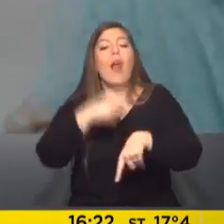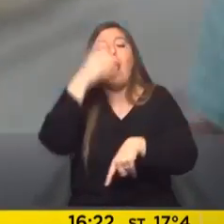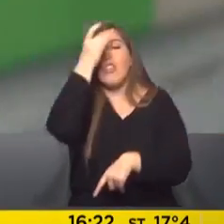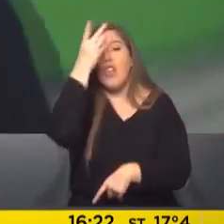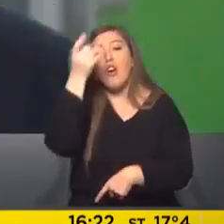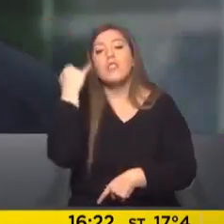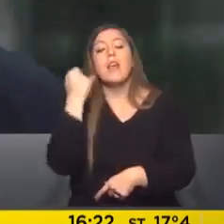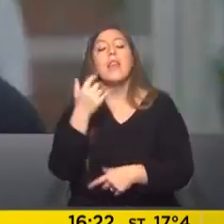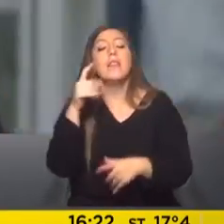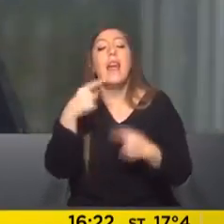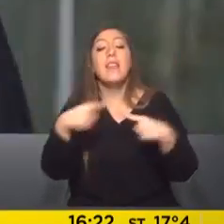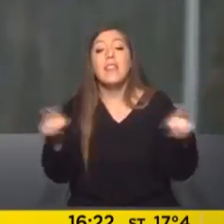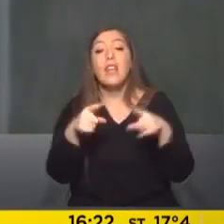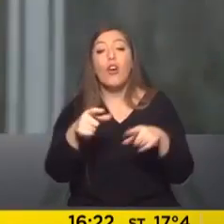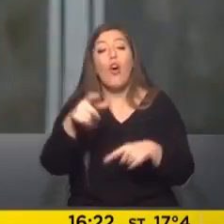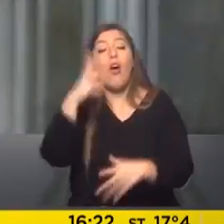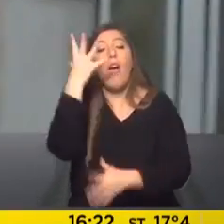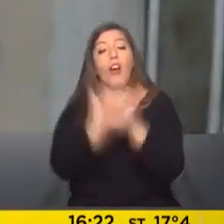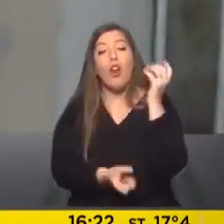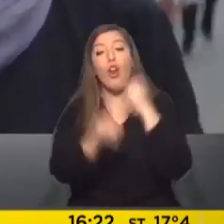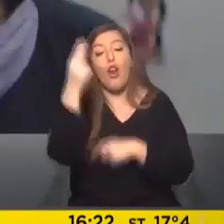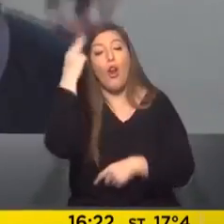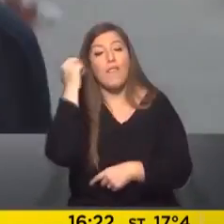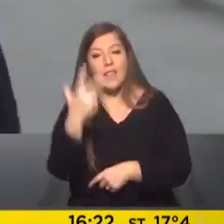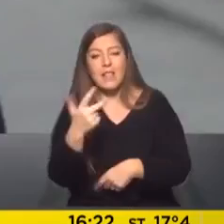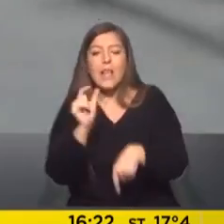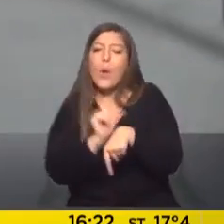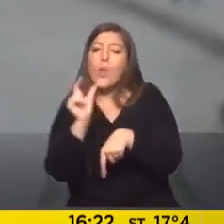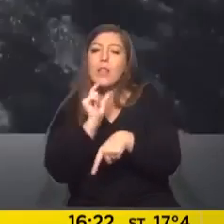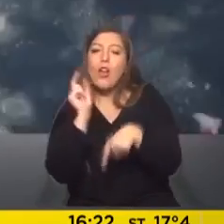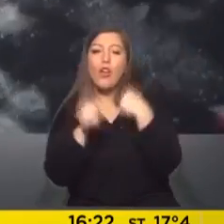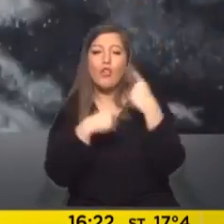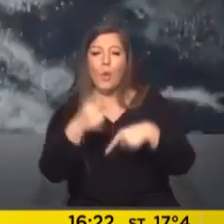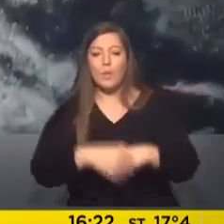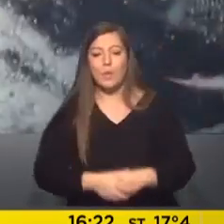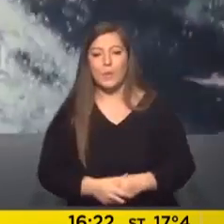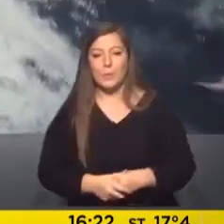Error 93. No se vayan, seguimos un ratito más en instantes con Diana Mafía.